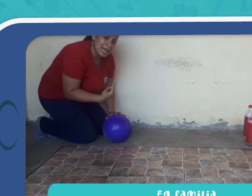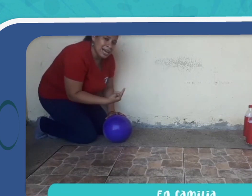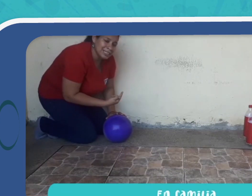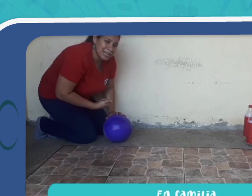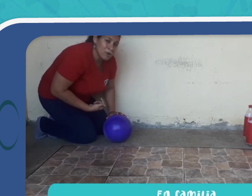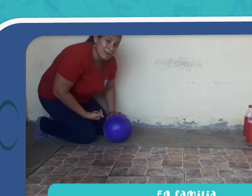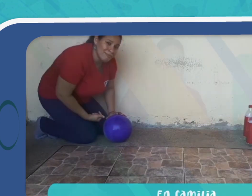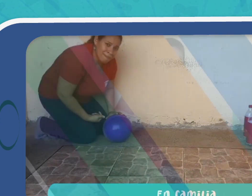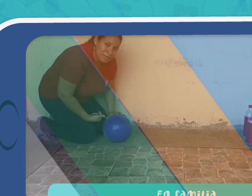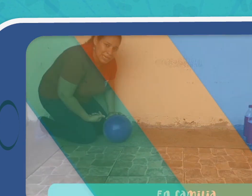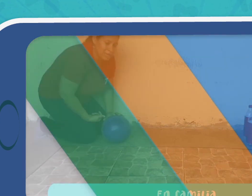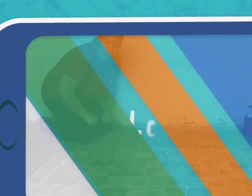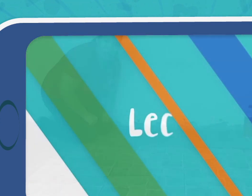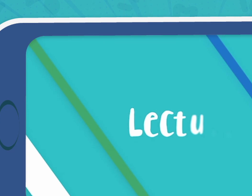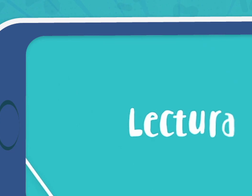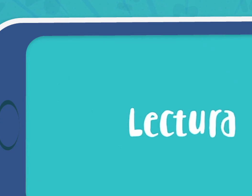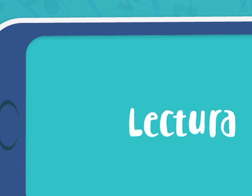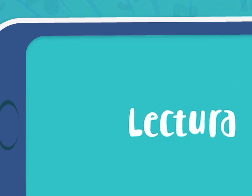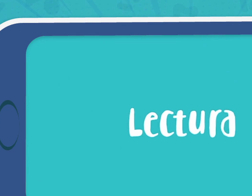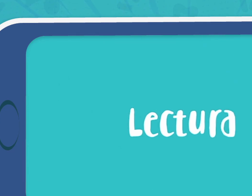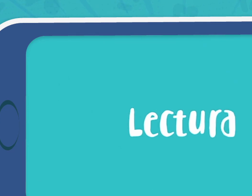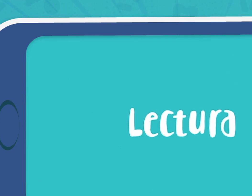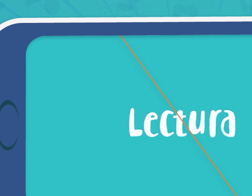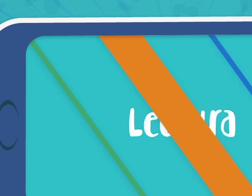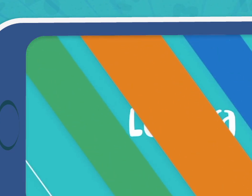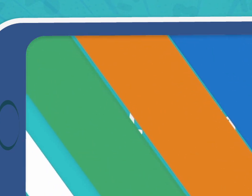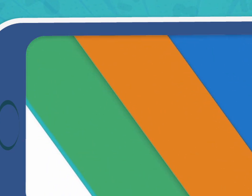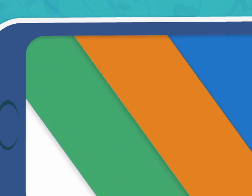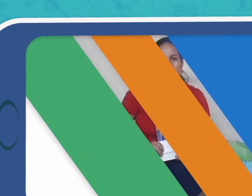actividad hacerlo en familia.